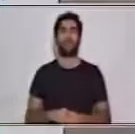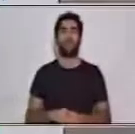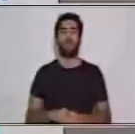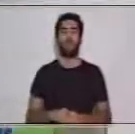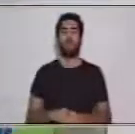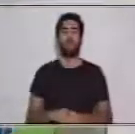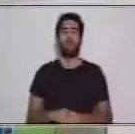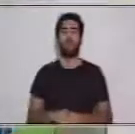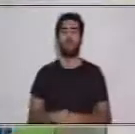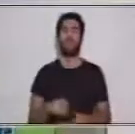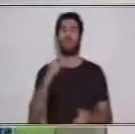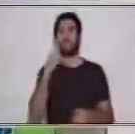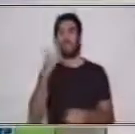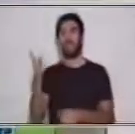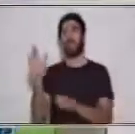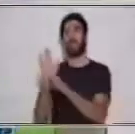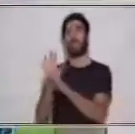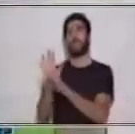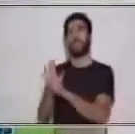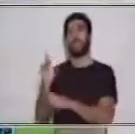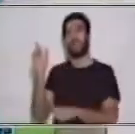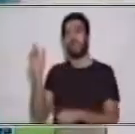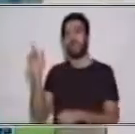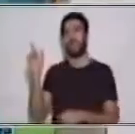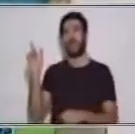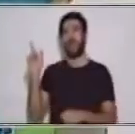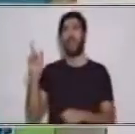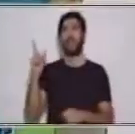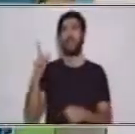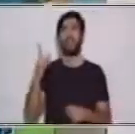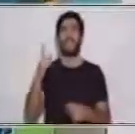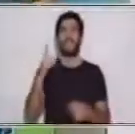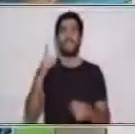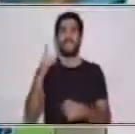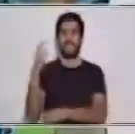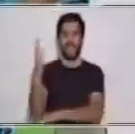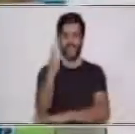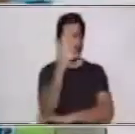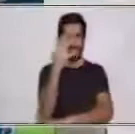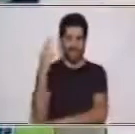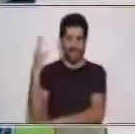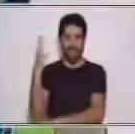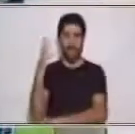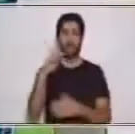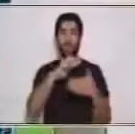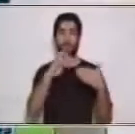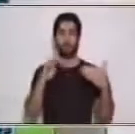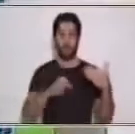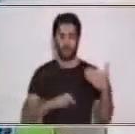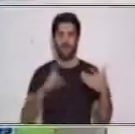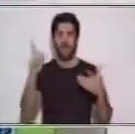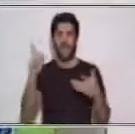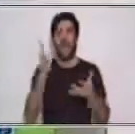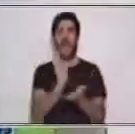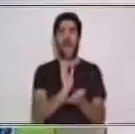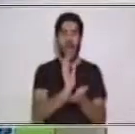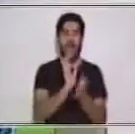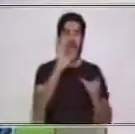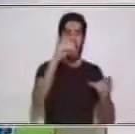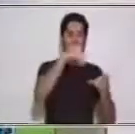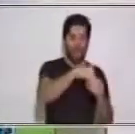como la selva petenera resguarda millones de tesoros de la civilización que